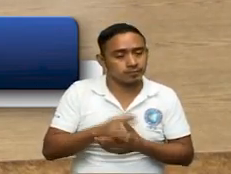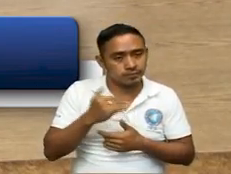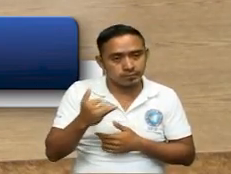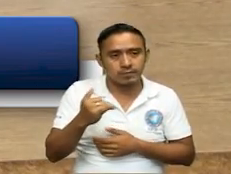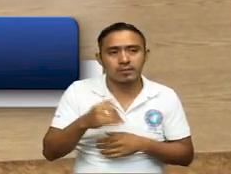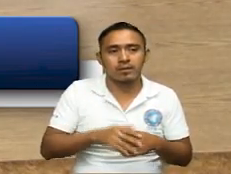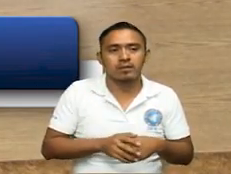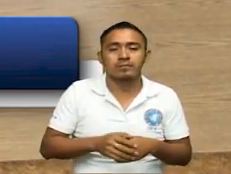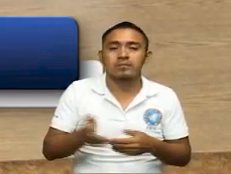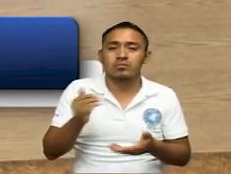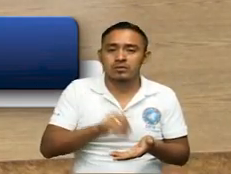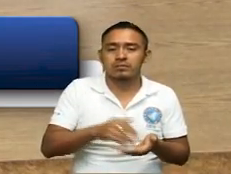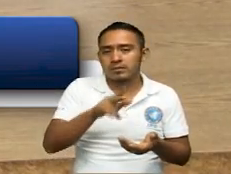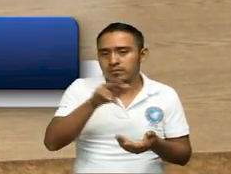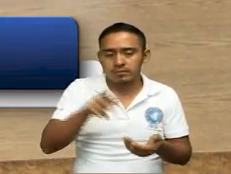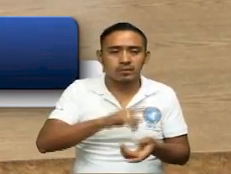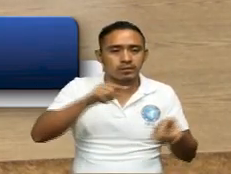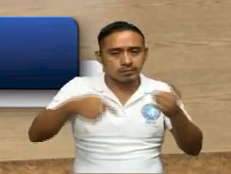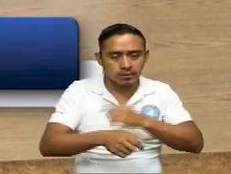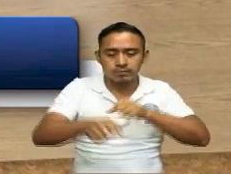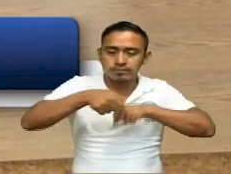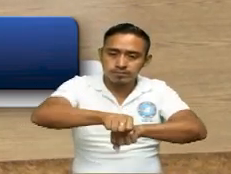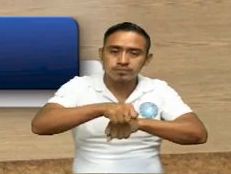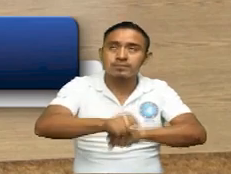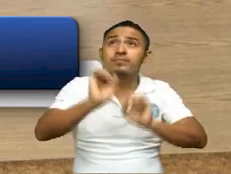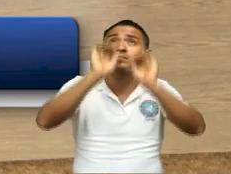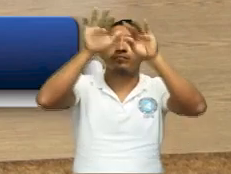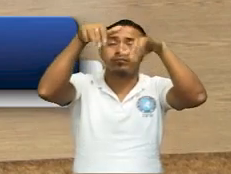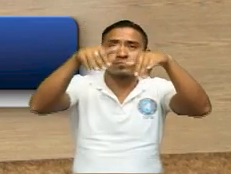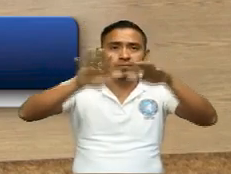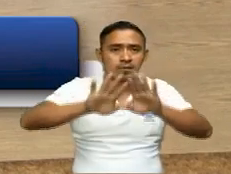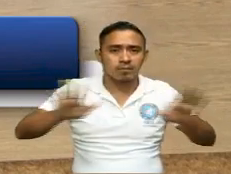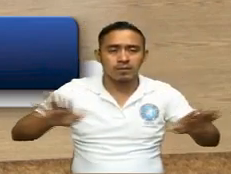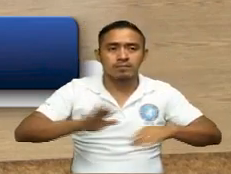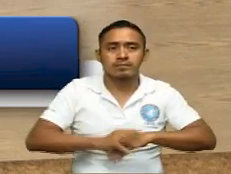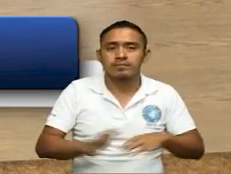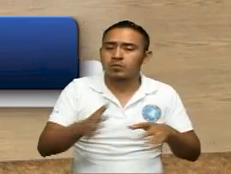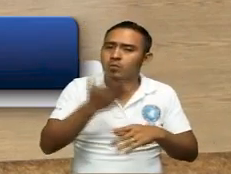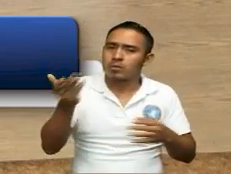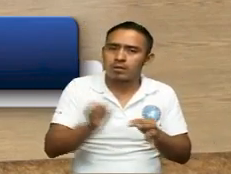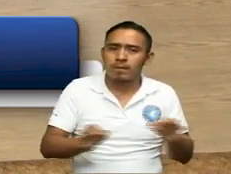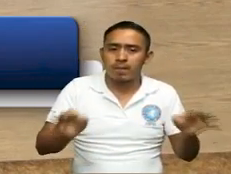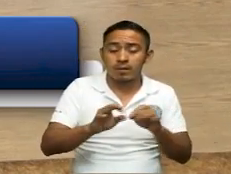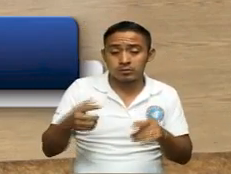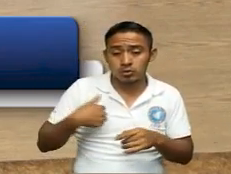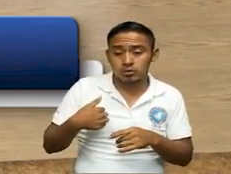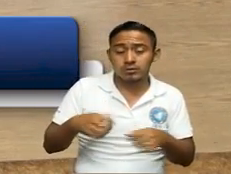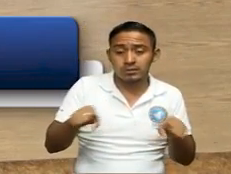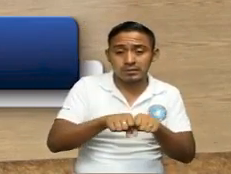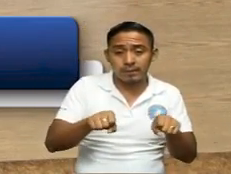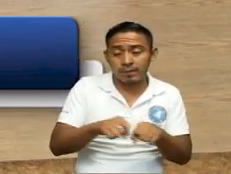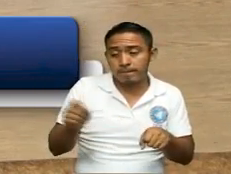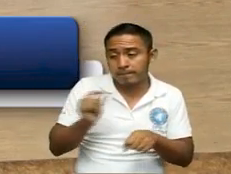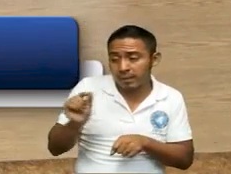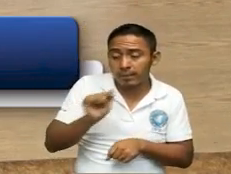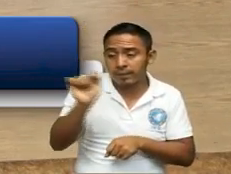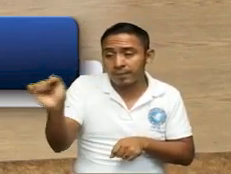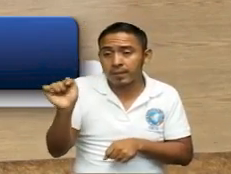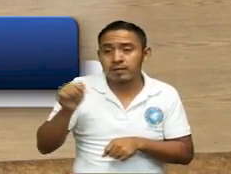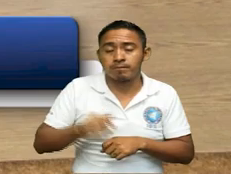funcionan como reservorios, entonces hay que cambiarse, lavarlos y asolearlos, ¿ya? Otra cosa importante es no prestar sus zapatos, sandalias, porque aquí